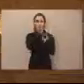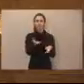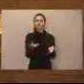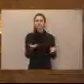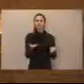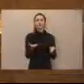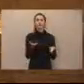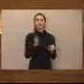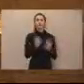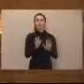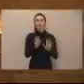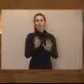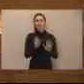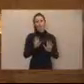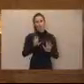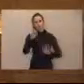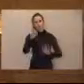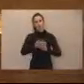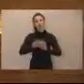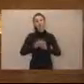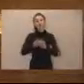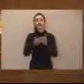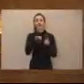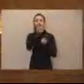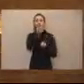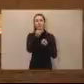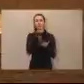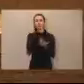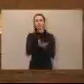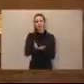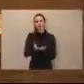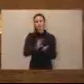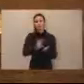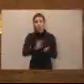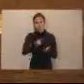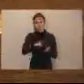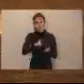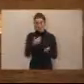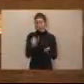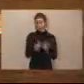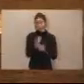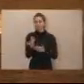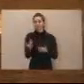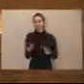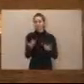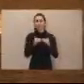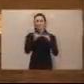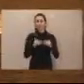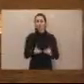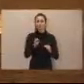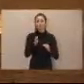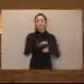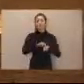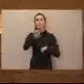pero primero queremos hacer referencia a un par de datos que salían estos días. Por una parte, que la bajada de los tipos de interés de la